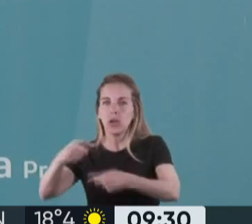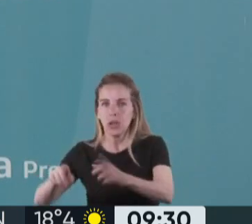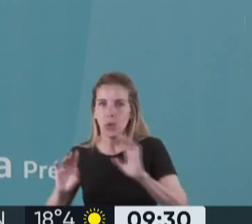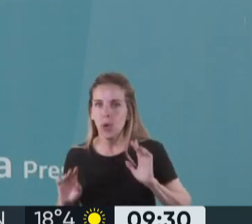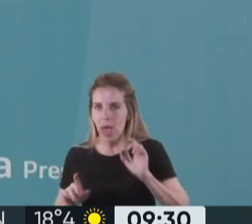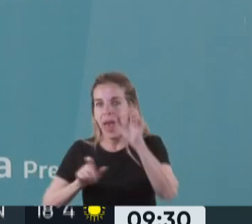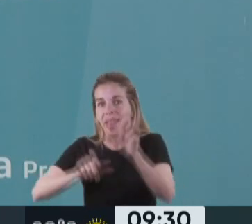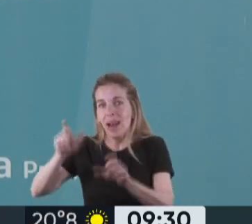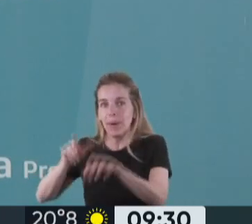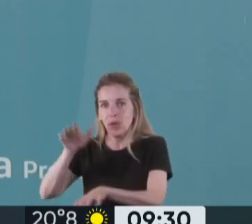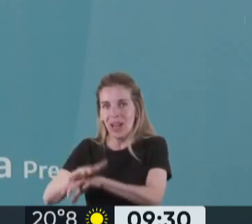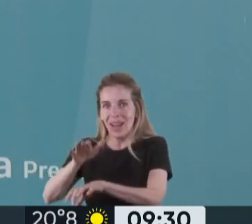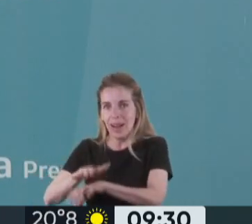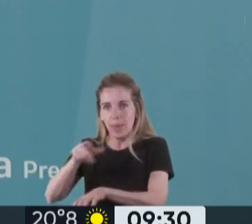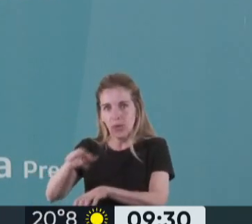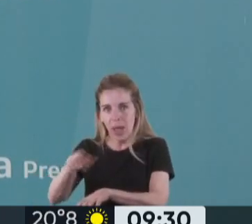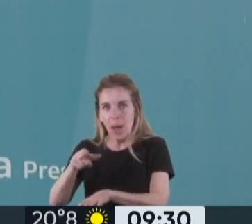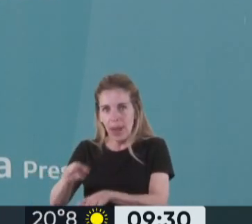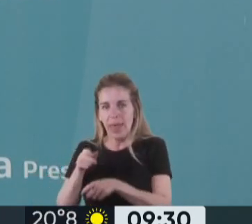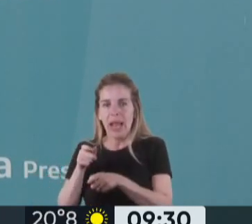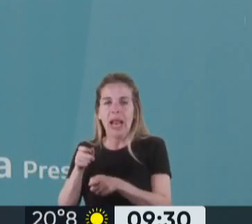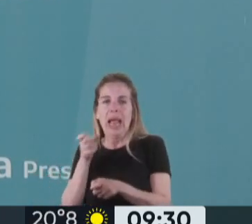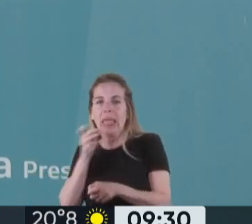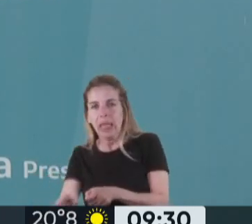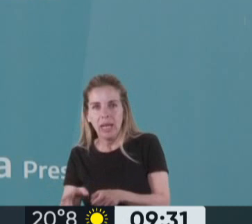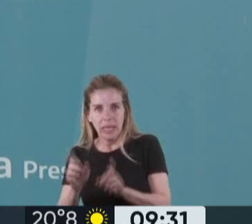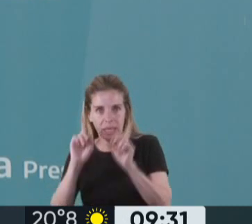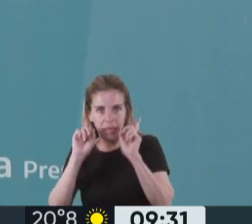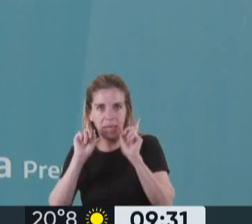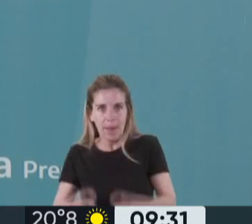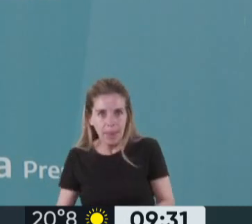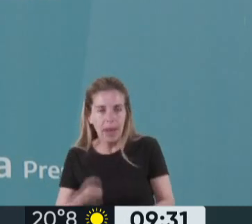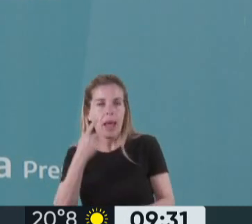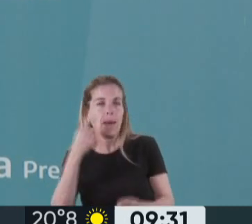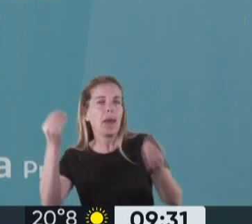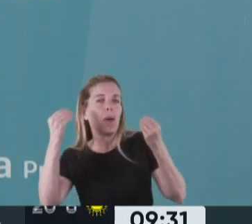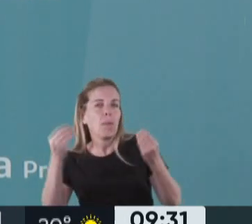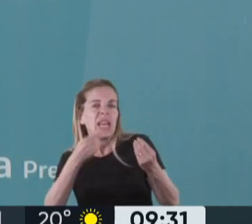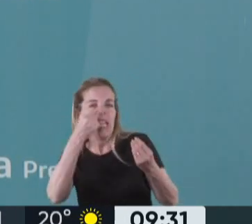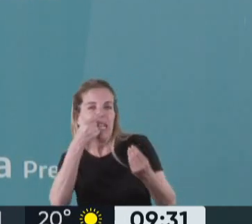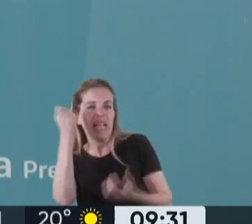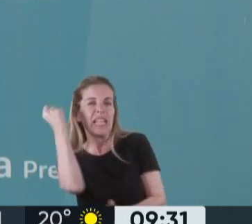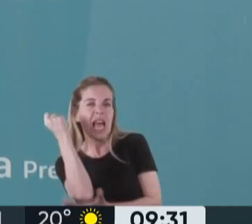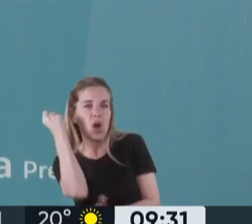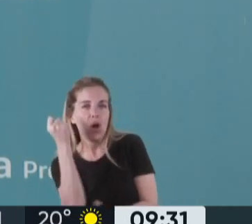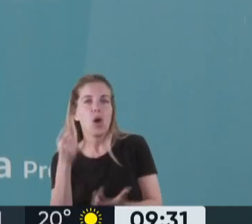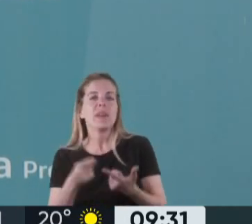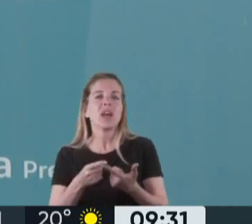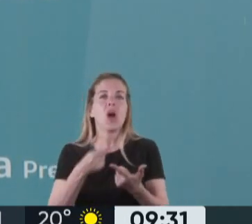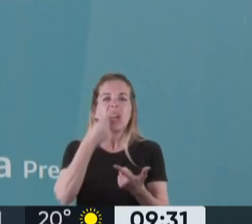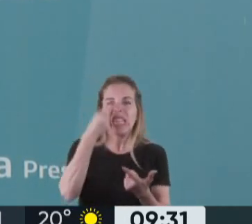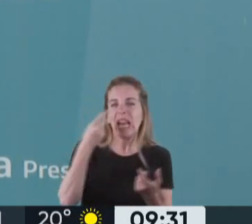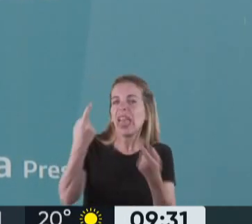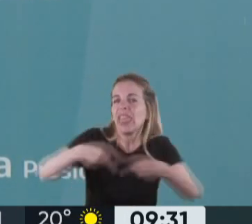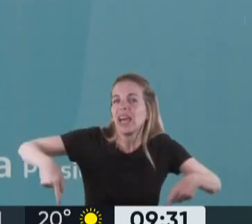ese atentado, de ese intento de asesinato, sino también cuáles fueron los vínculos económicos, cuáles fueron los vínculos que llevaron a que